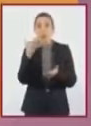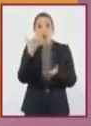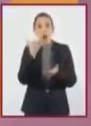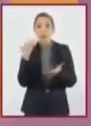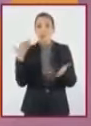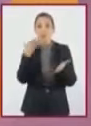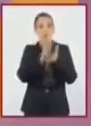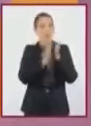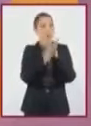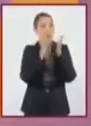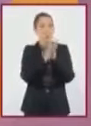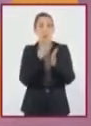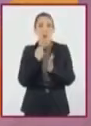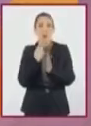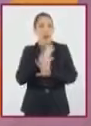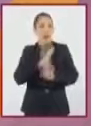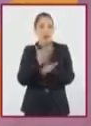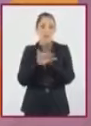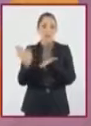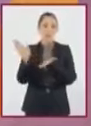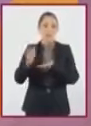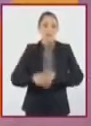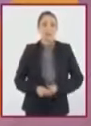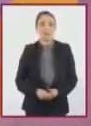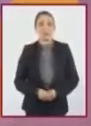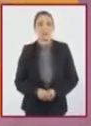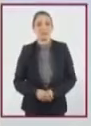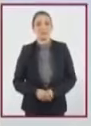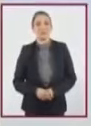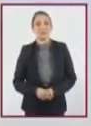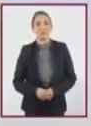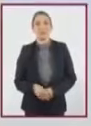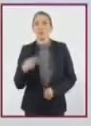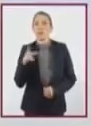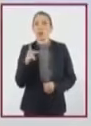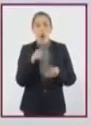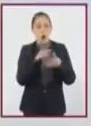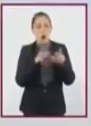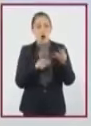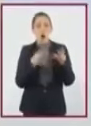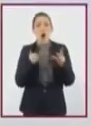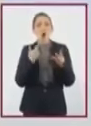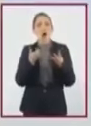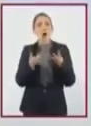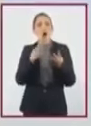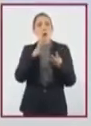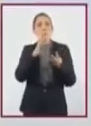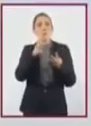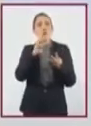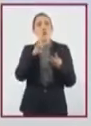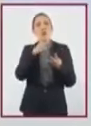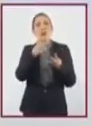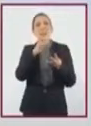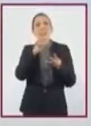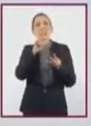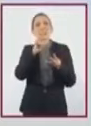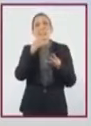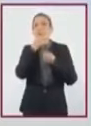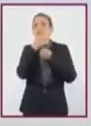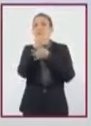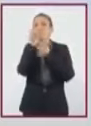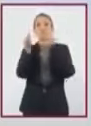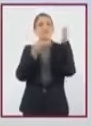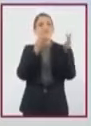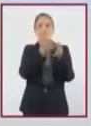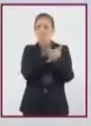tenían participación política en las decisiones. Pero ¿cuál fue el papel de la burguesía en la difusión de